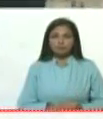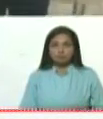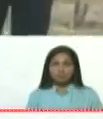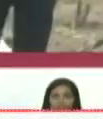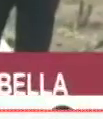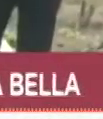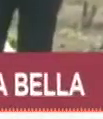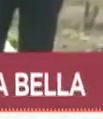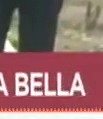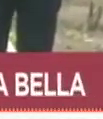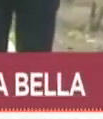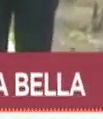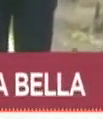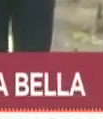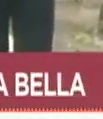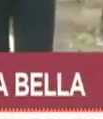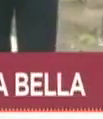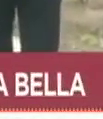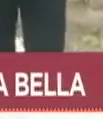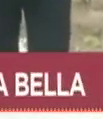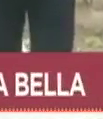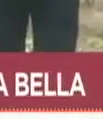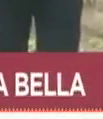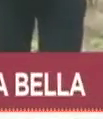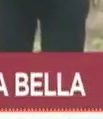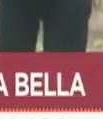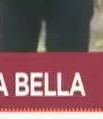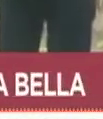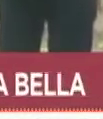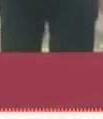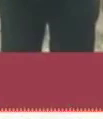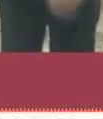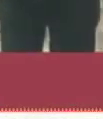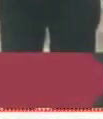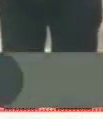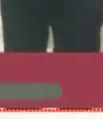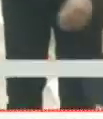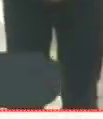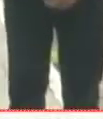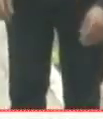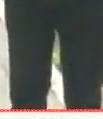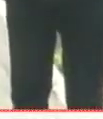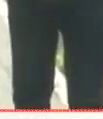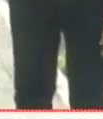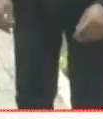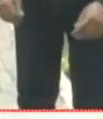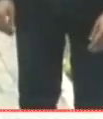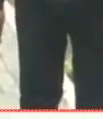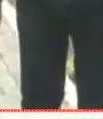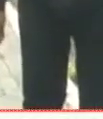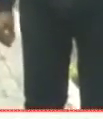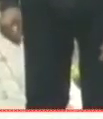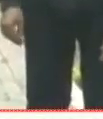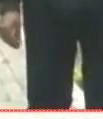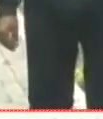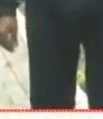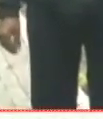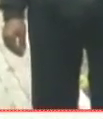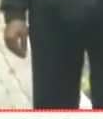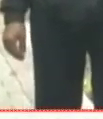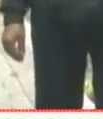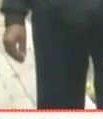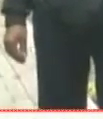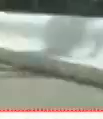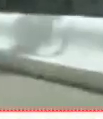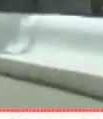Gracias, señor presidente. Aquí estamos, desde el estado Lara, desde la parroquia Cabudare,